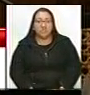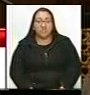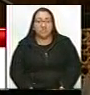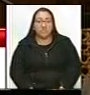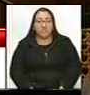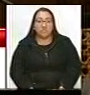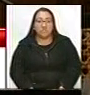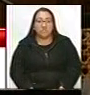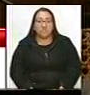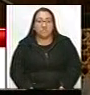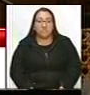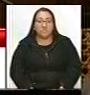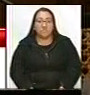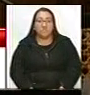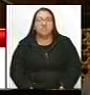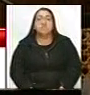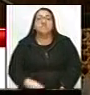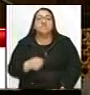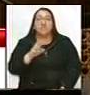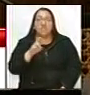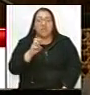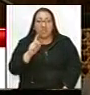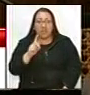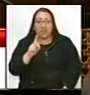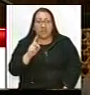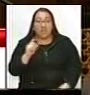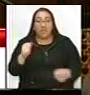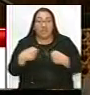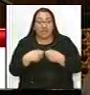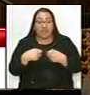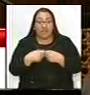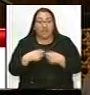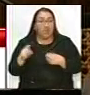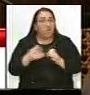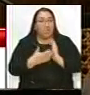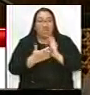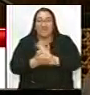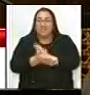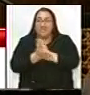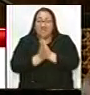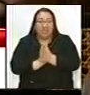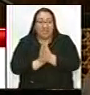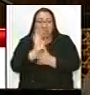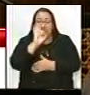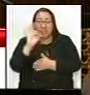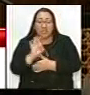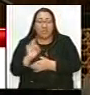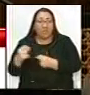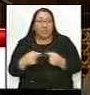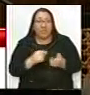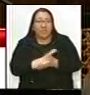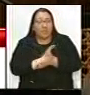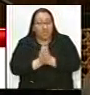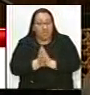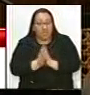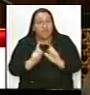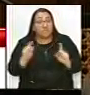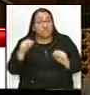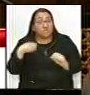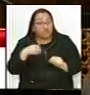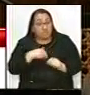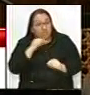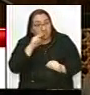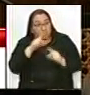la red dorsal nacional de fibra óptica no presenta en consecuencia una tarifa competitiva si nosotros vemos